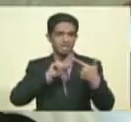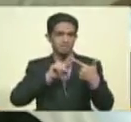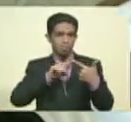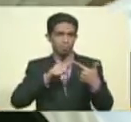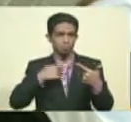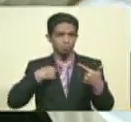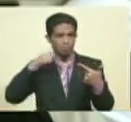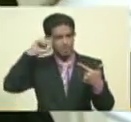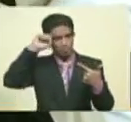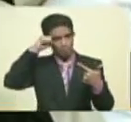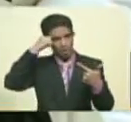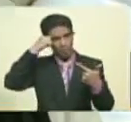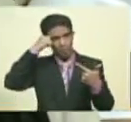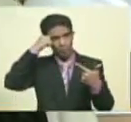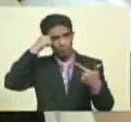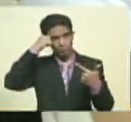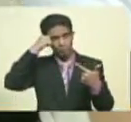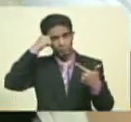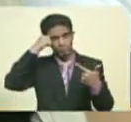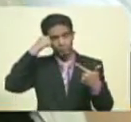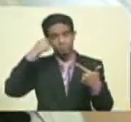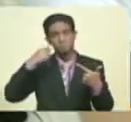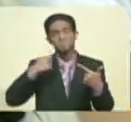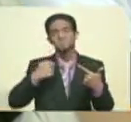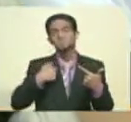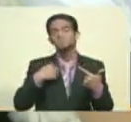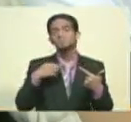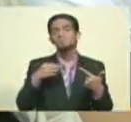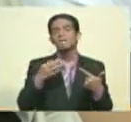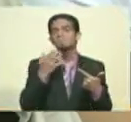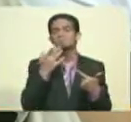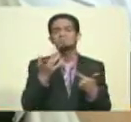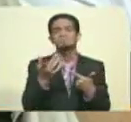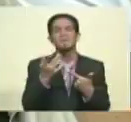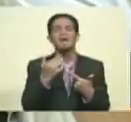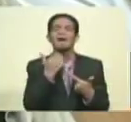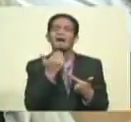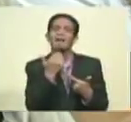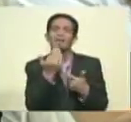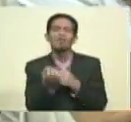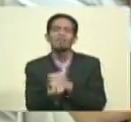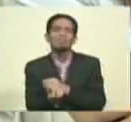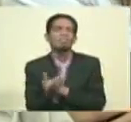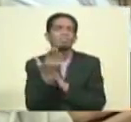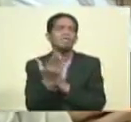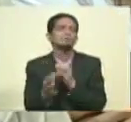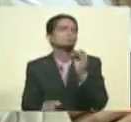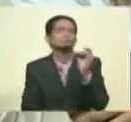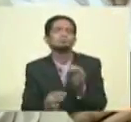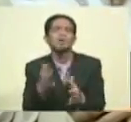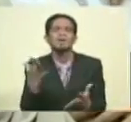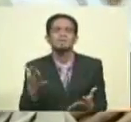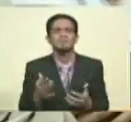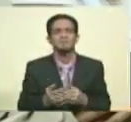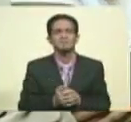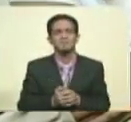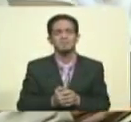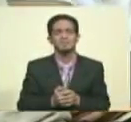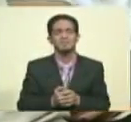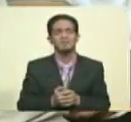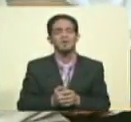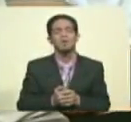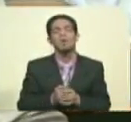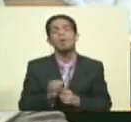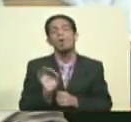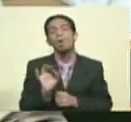destacar, violencia que no surgió de la nada, que no fue una manifestación que